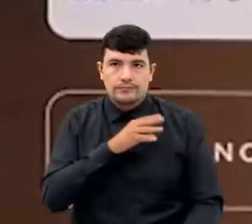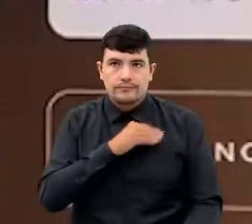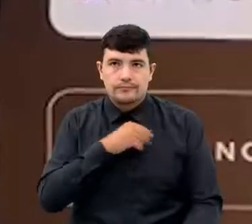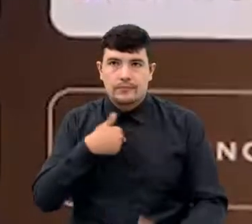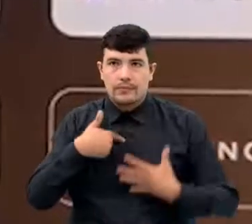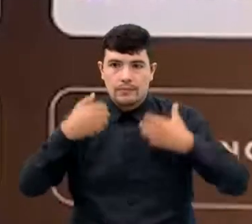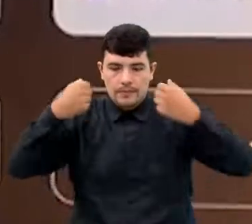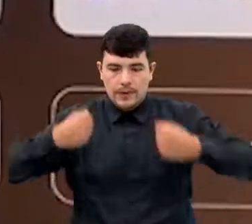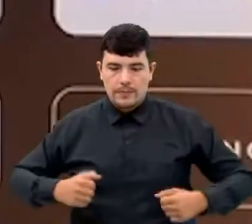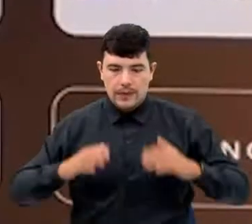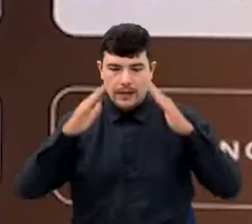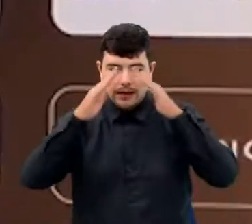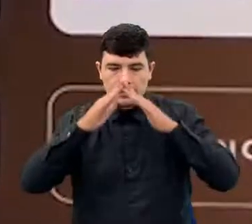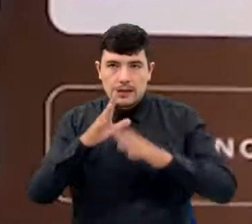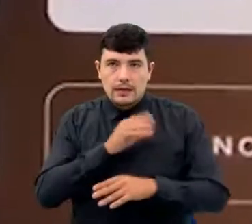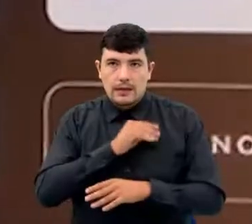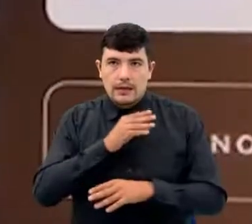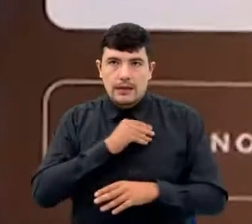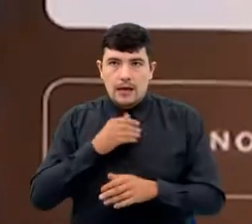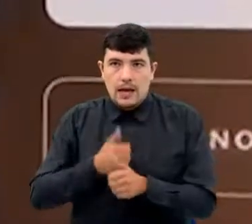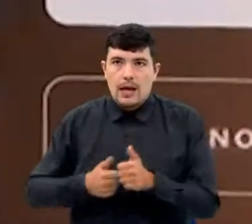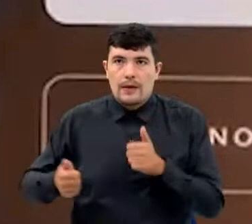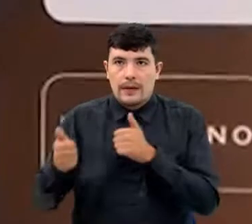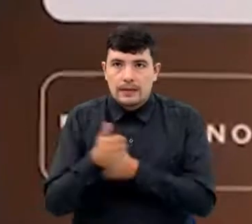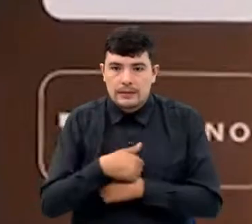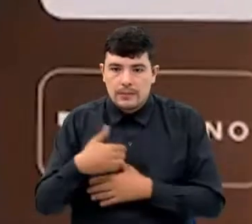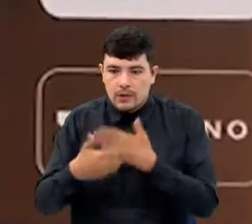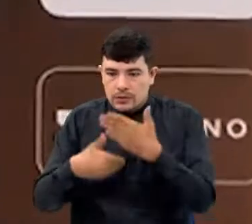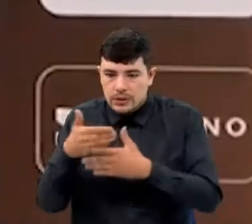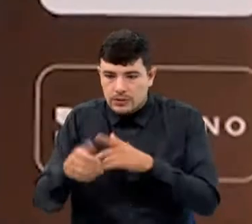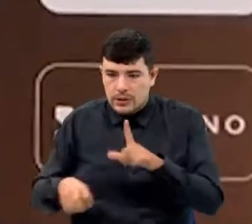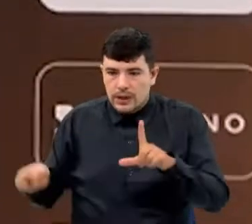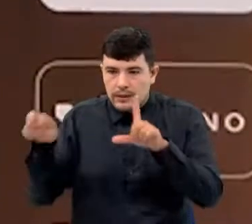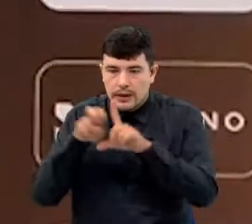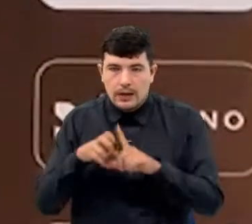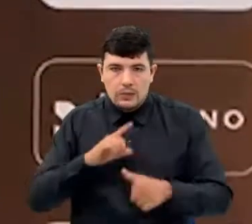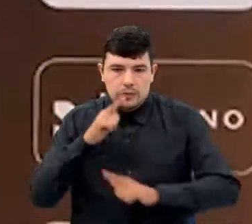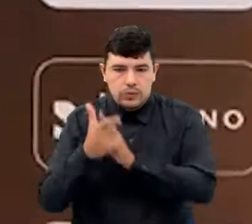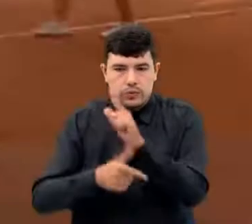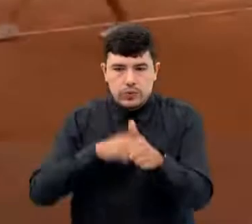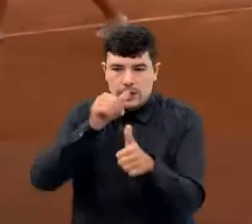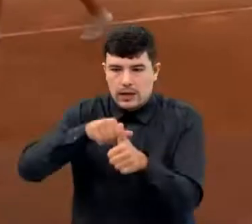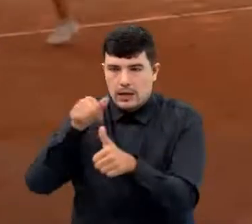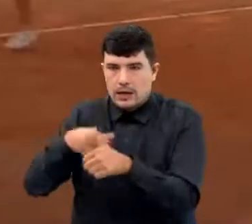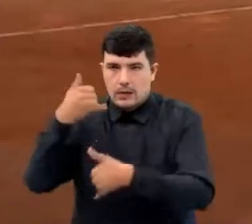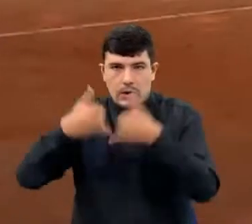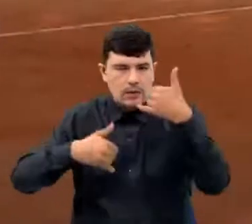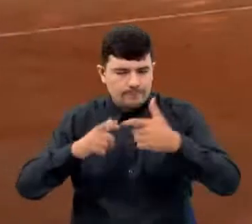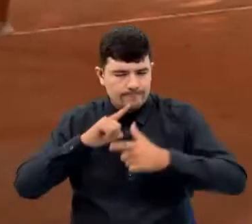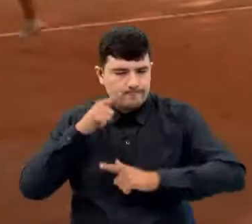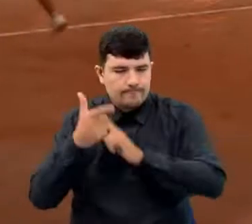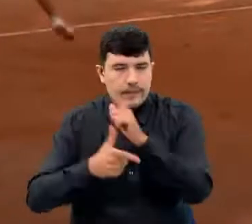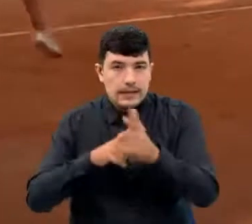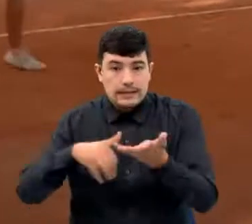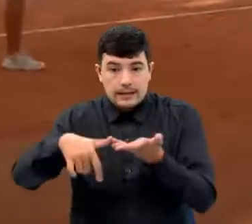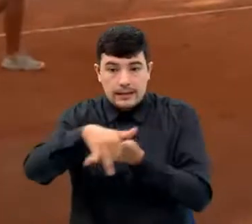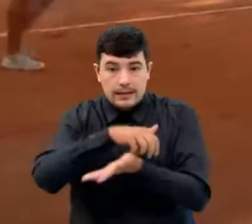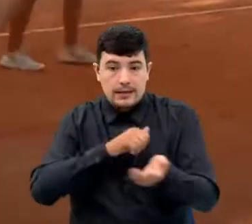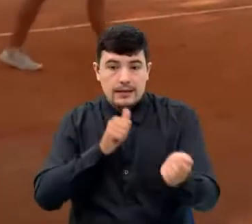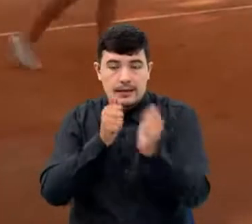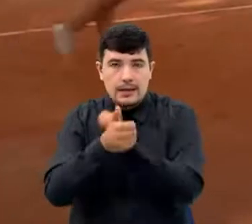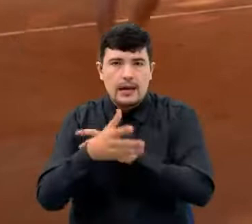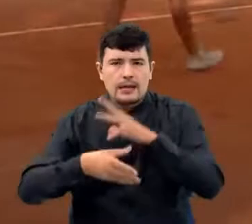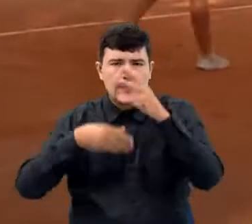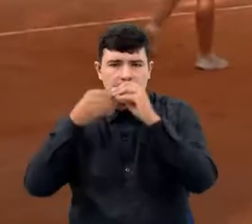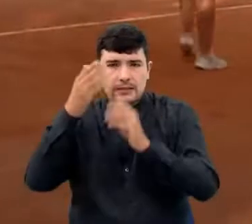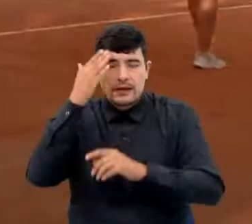casa, avanzar las rondas que más se pueda y luchar cada partido. La santandereana clasificó de ronda y sobre